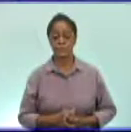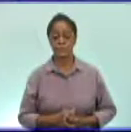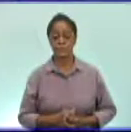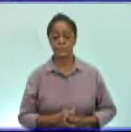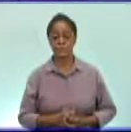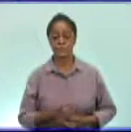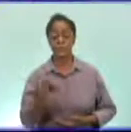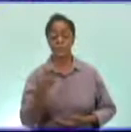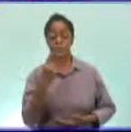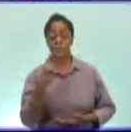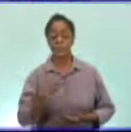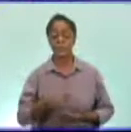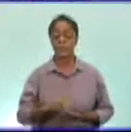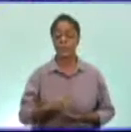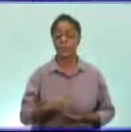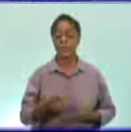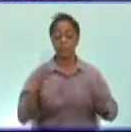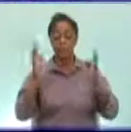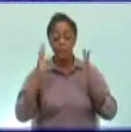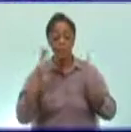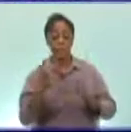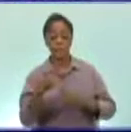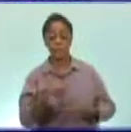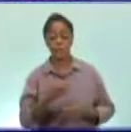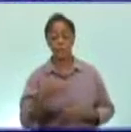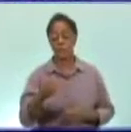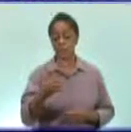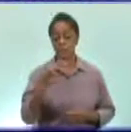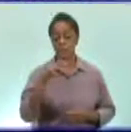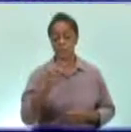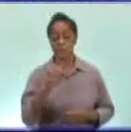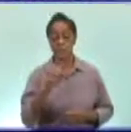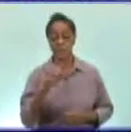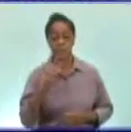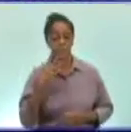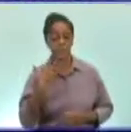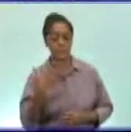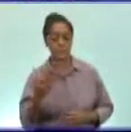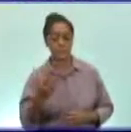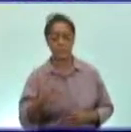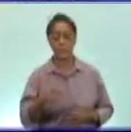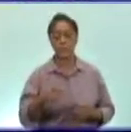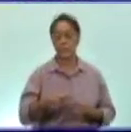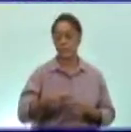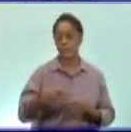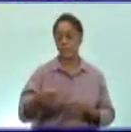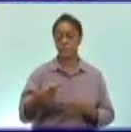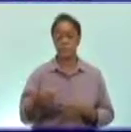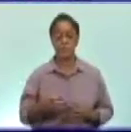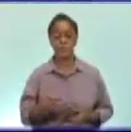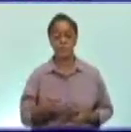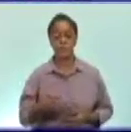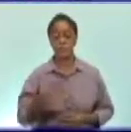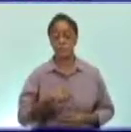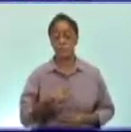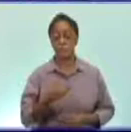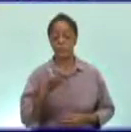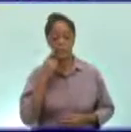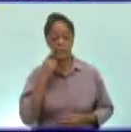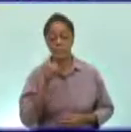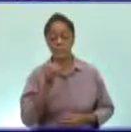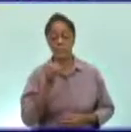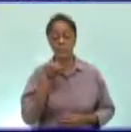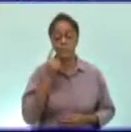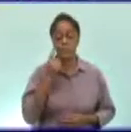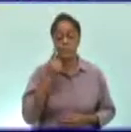En primer lugar, el reino Monera o de las bacterias se caracteriza por el tamaño de sus seres, puesto que es imposible verlos a